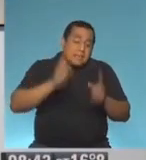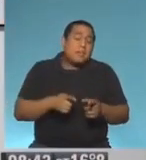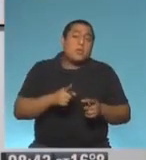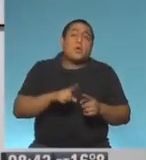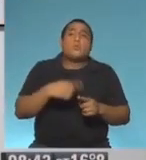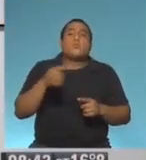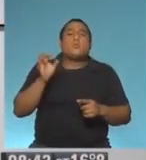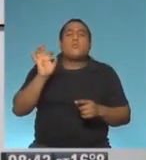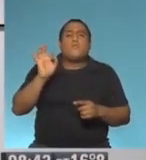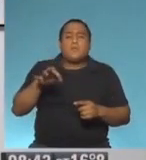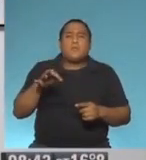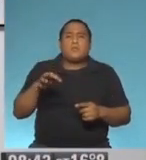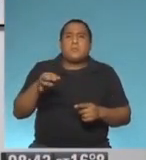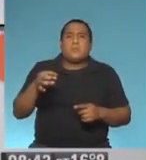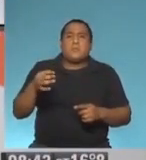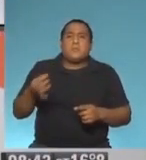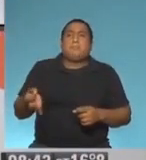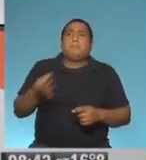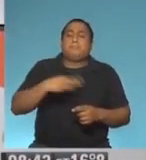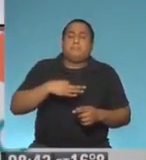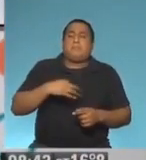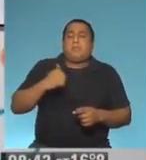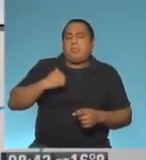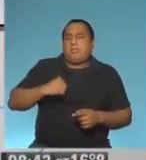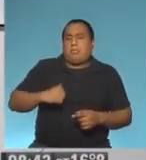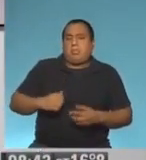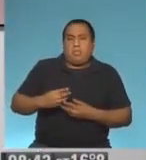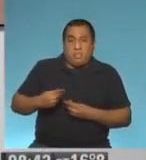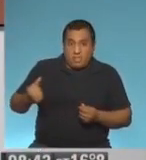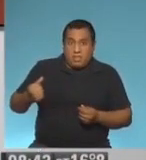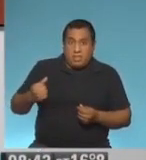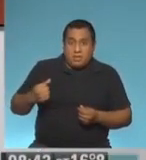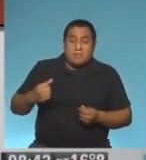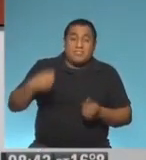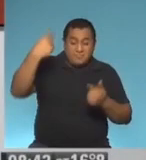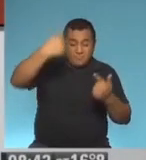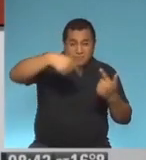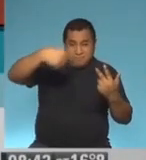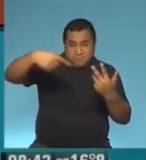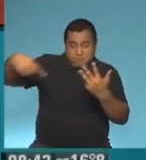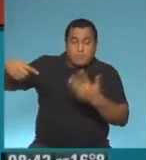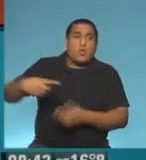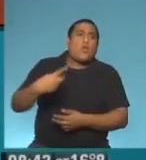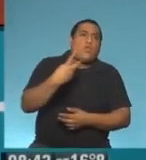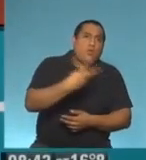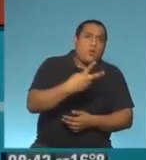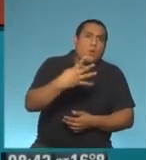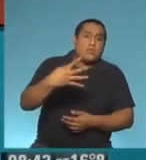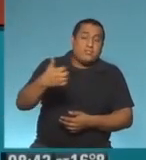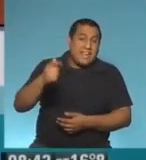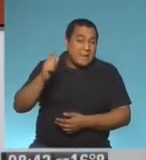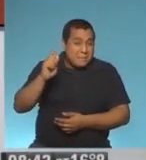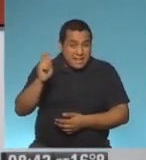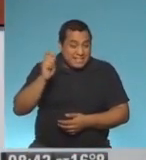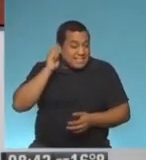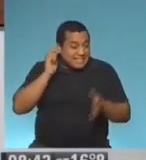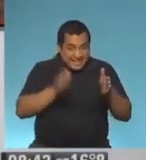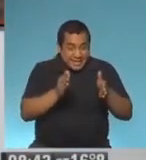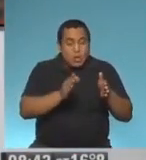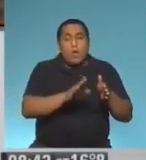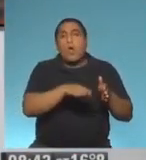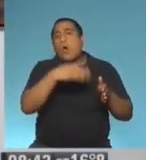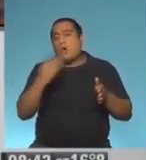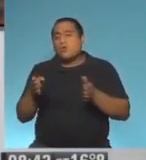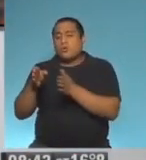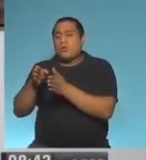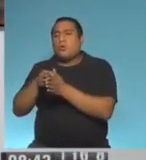diarrea como es el rotavirus así como tenés en los dos cuatro y seis meses hay un hada que recontra importante que con tres un